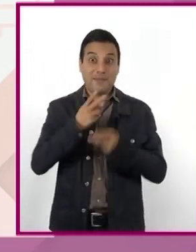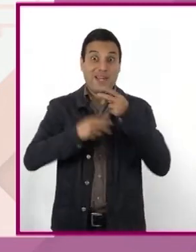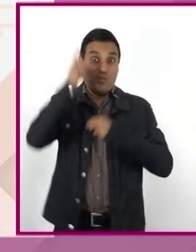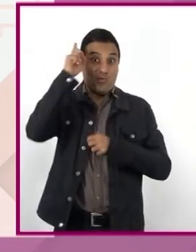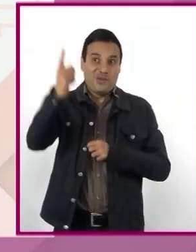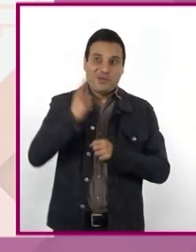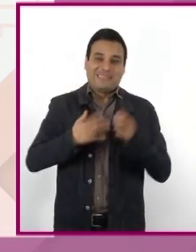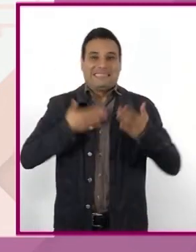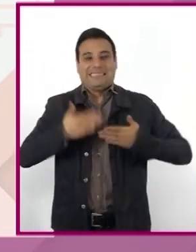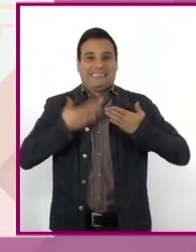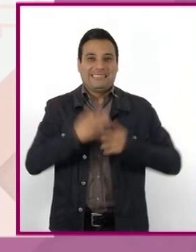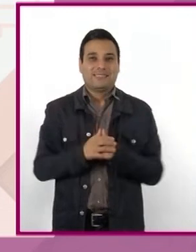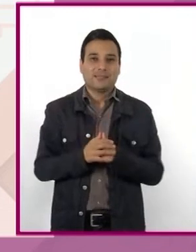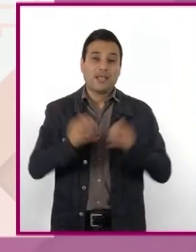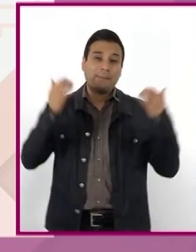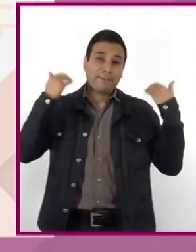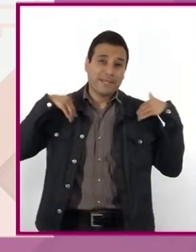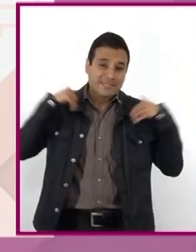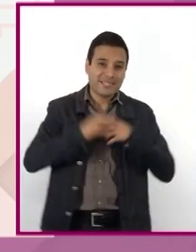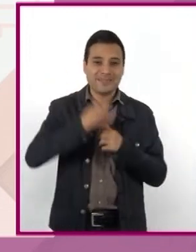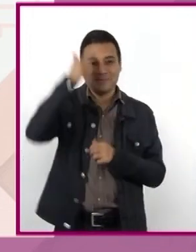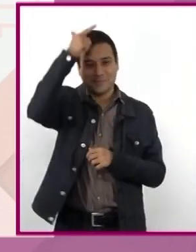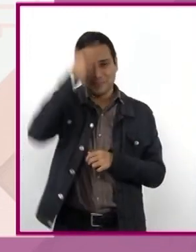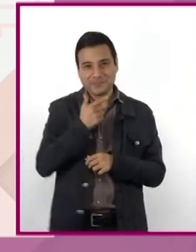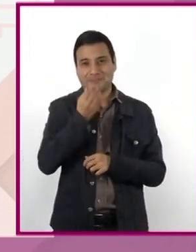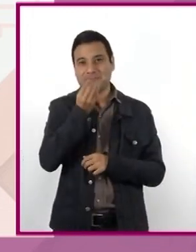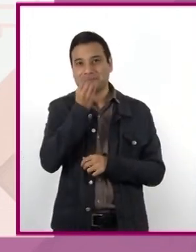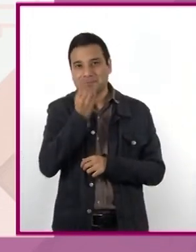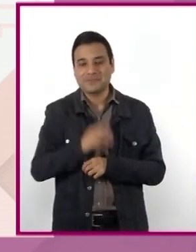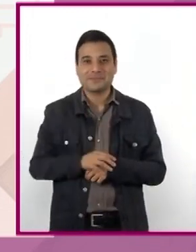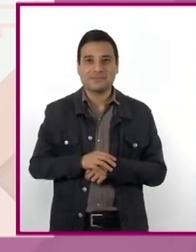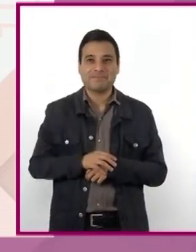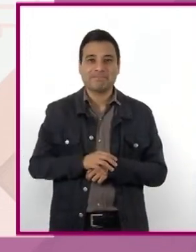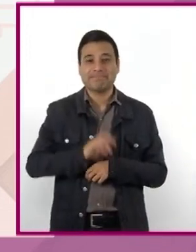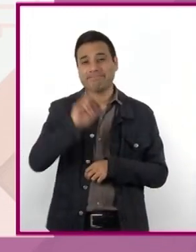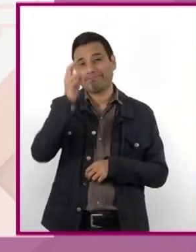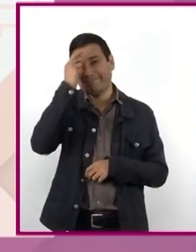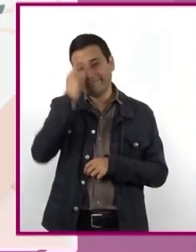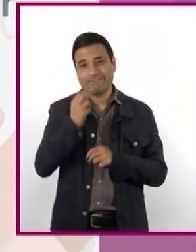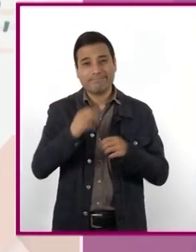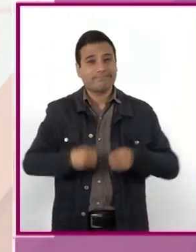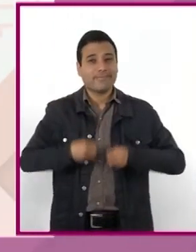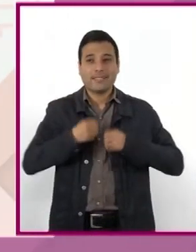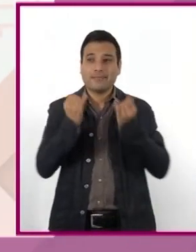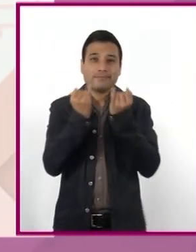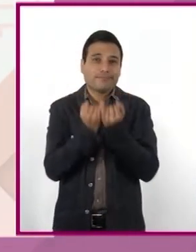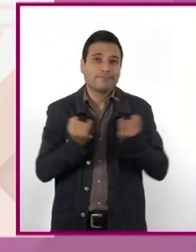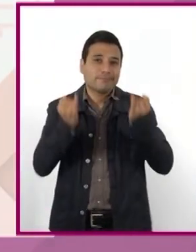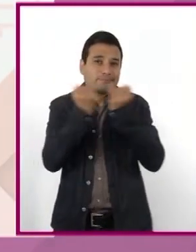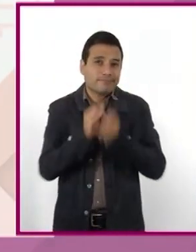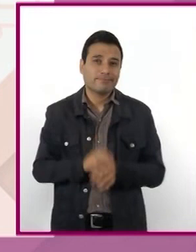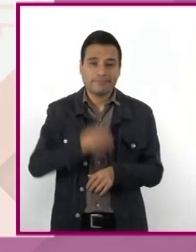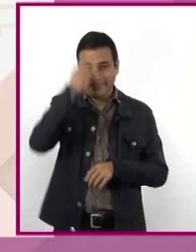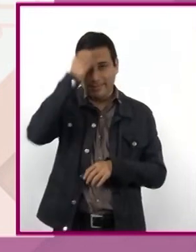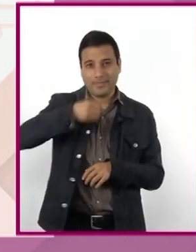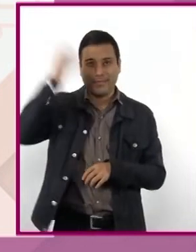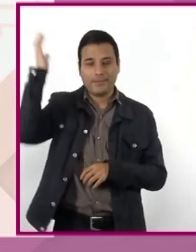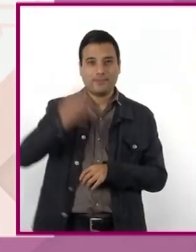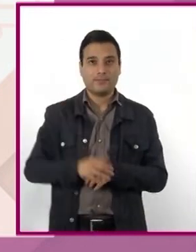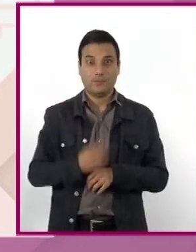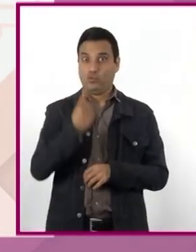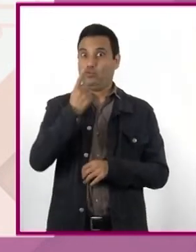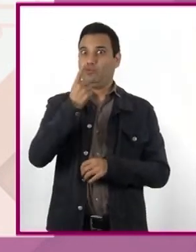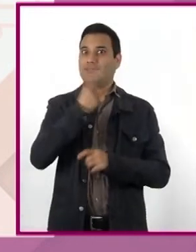del amo, pasear, cenar, dormir, recordar la monotonía, olvidarla, hasta que algo